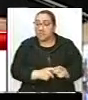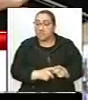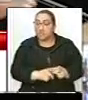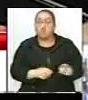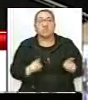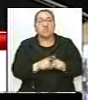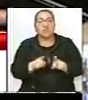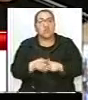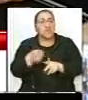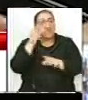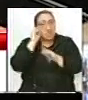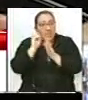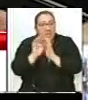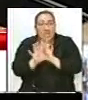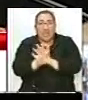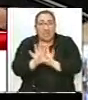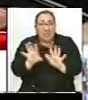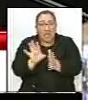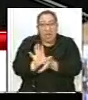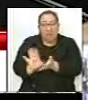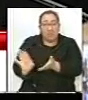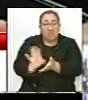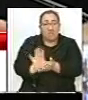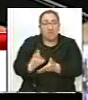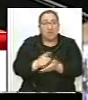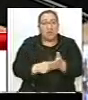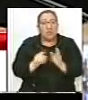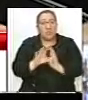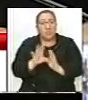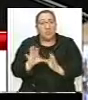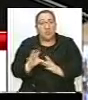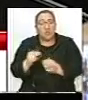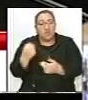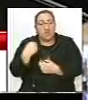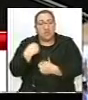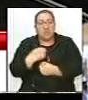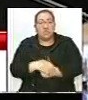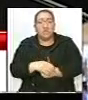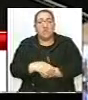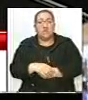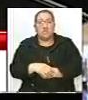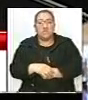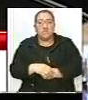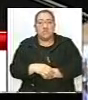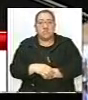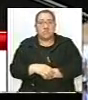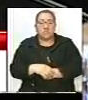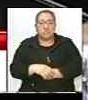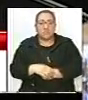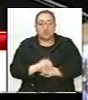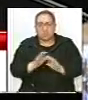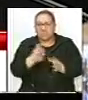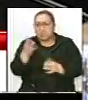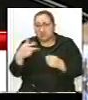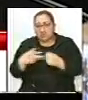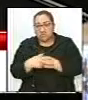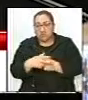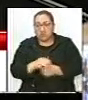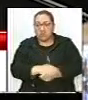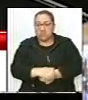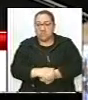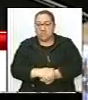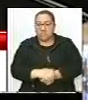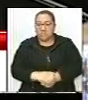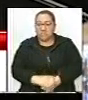sectores mineros ni por los otros sectores de la economía, que son muy... Sí. Sí. Tiene una interrupción con